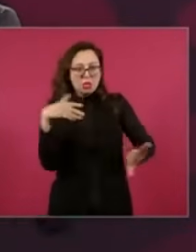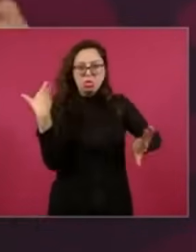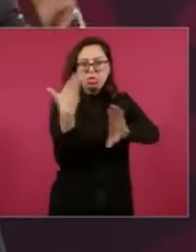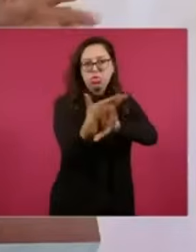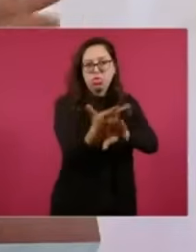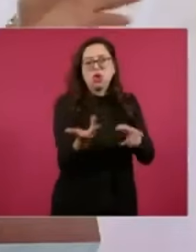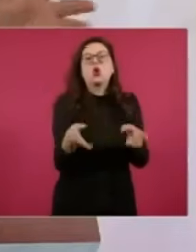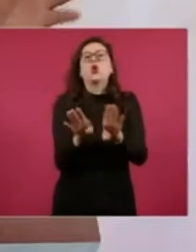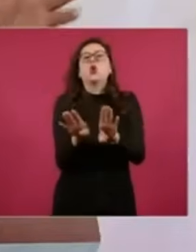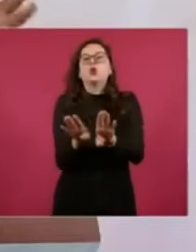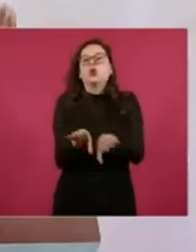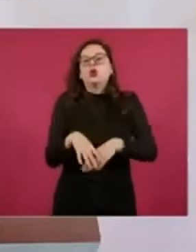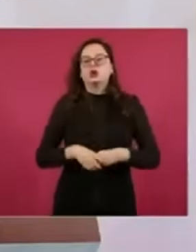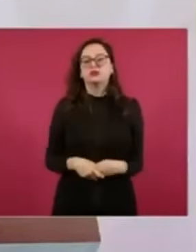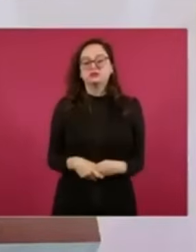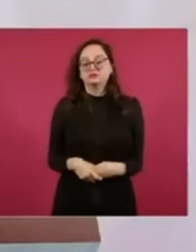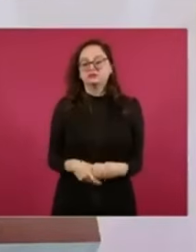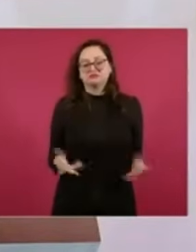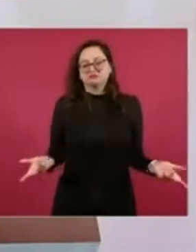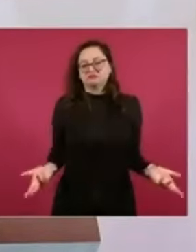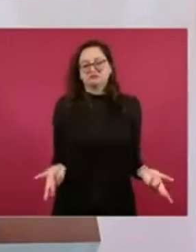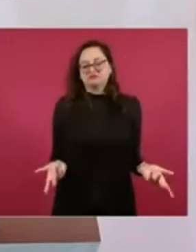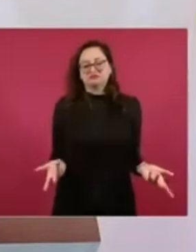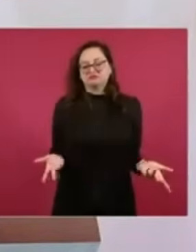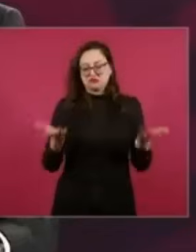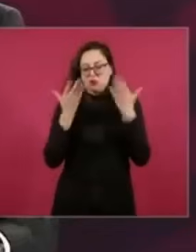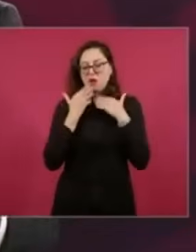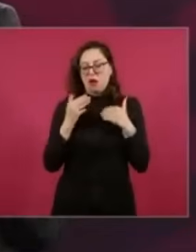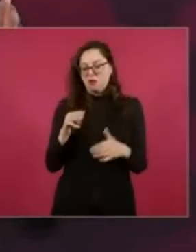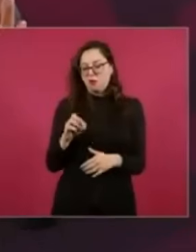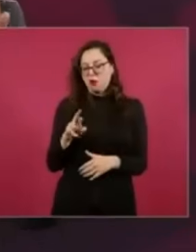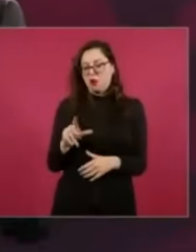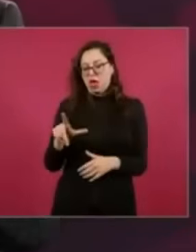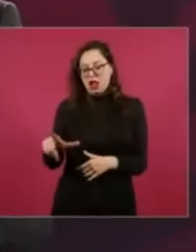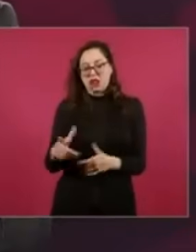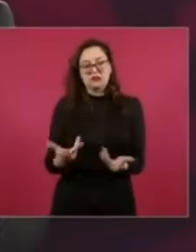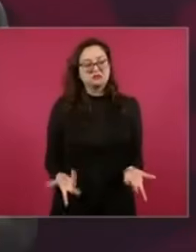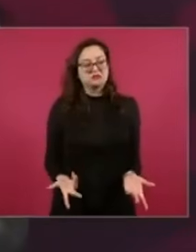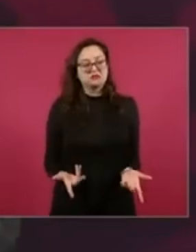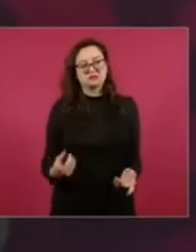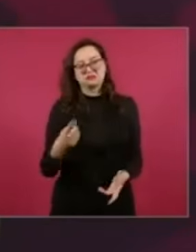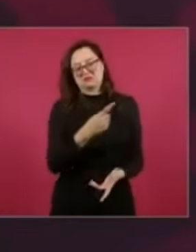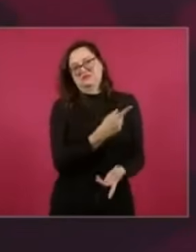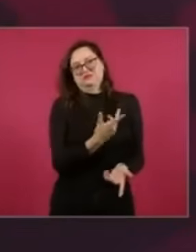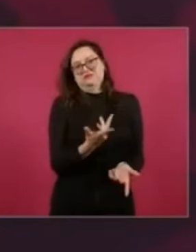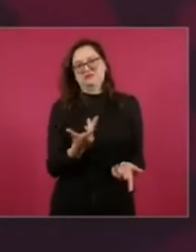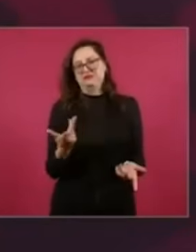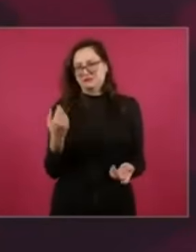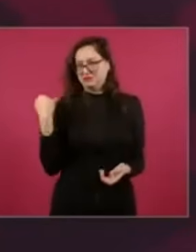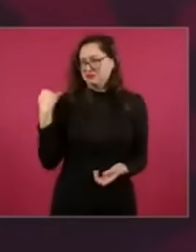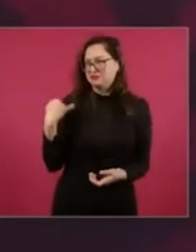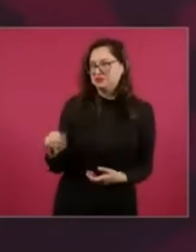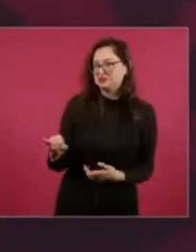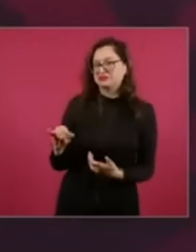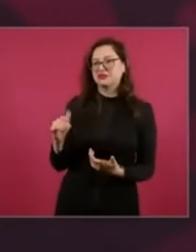Y cualquiera me faltaría el respeto. Me faltan el respeto. Pero